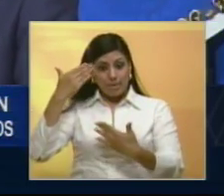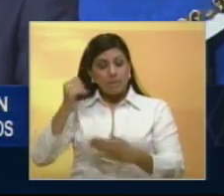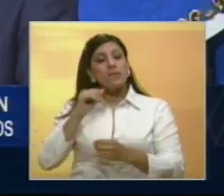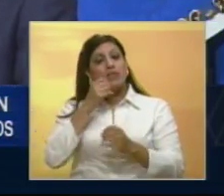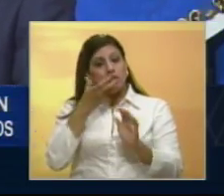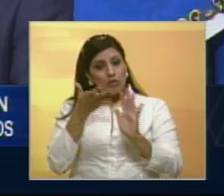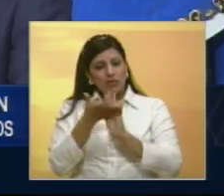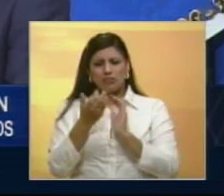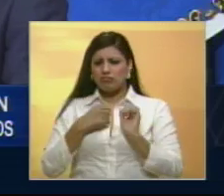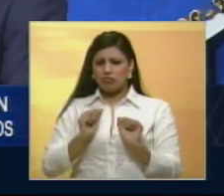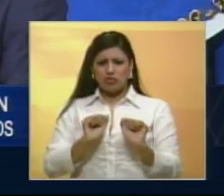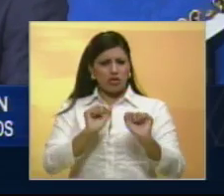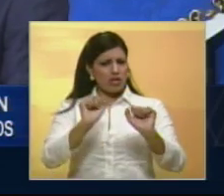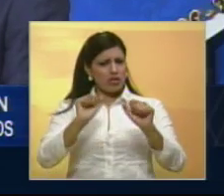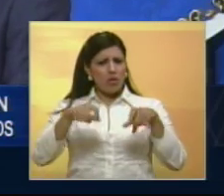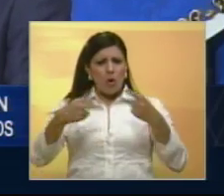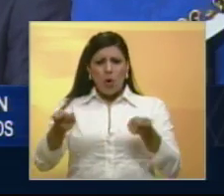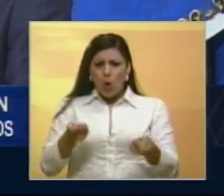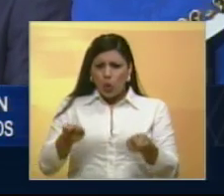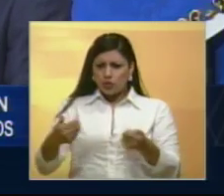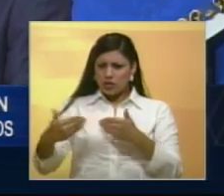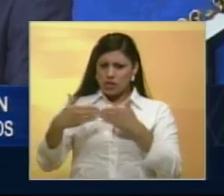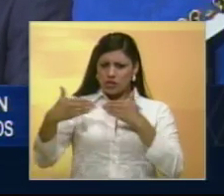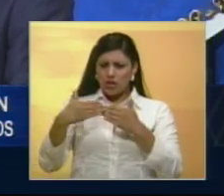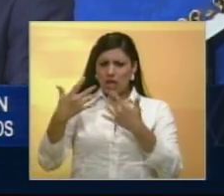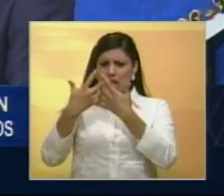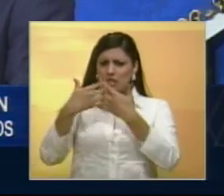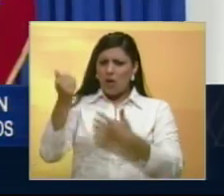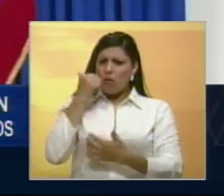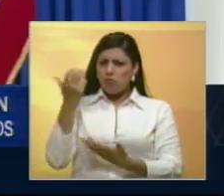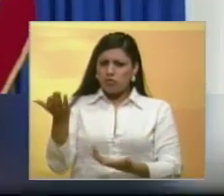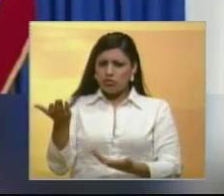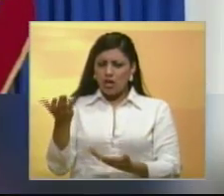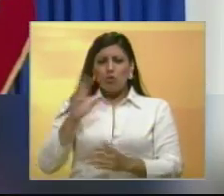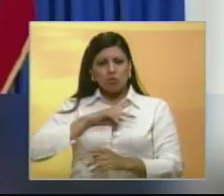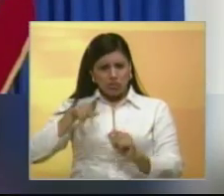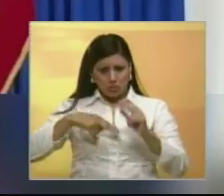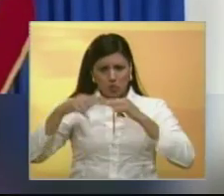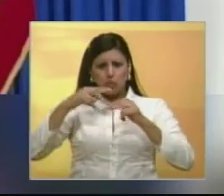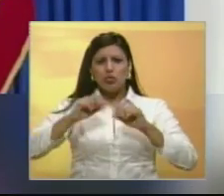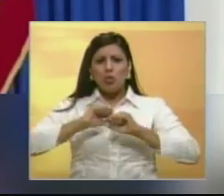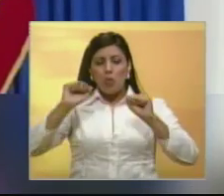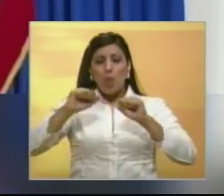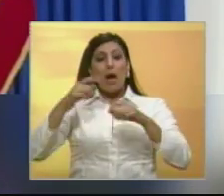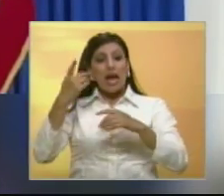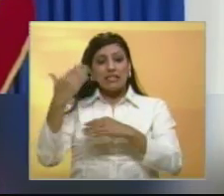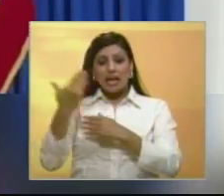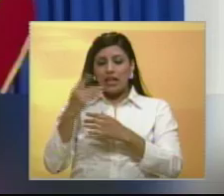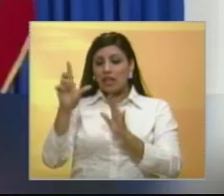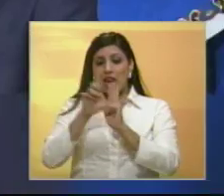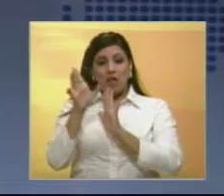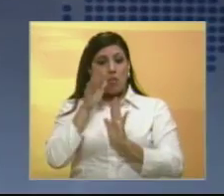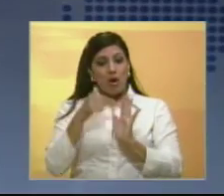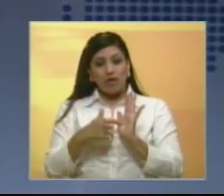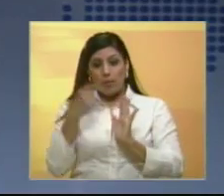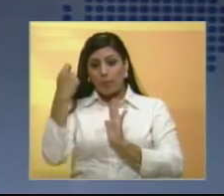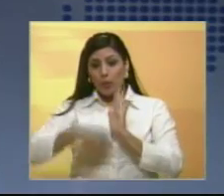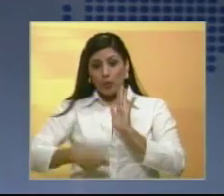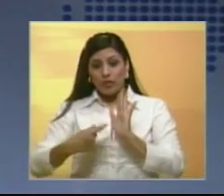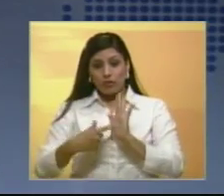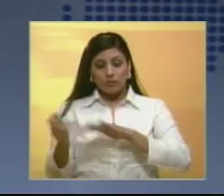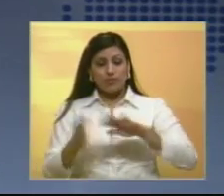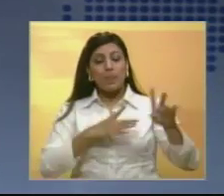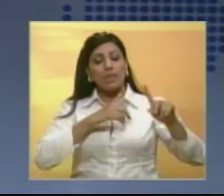Ansari, rechazó las nuevas medidas tomadas por Estados Unidos y afirmó que estas sanciones son ilegítimas.